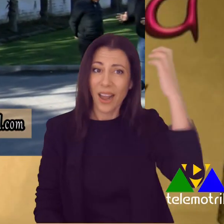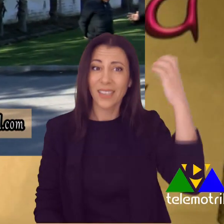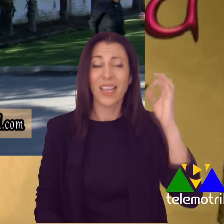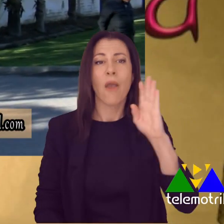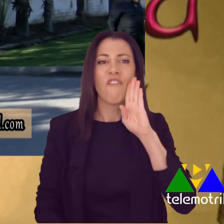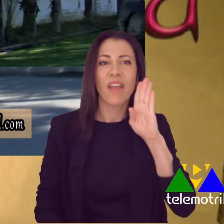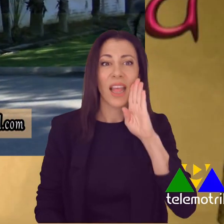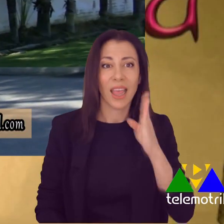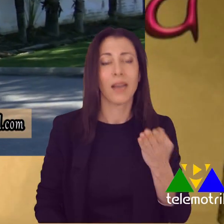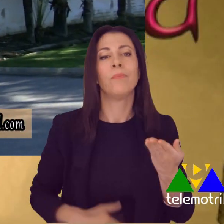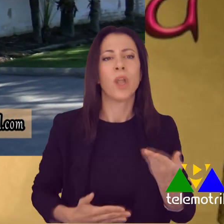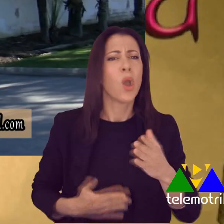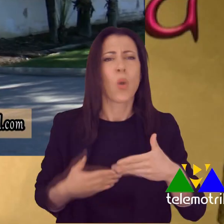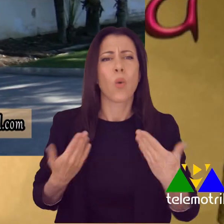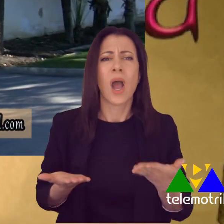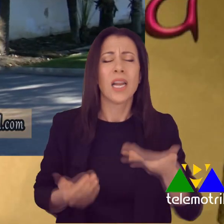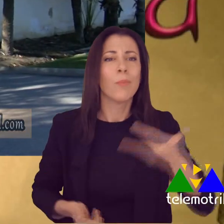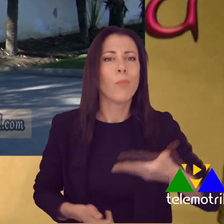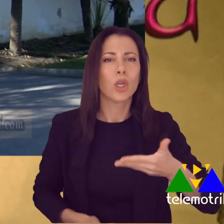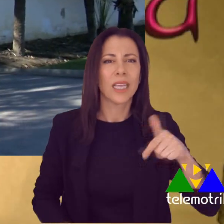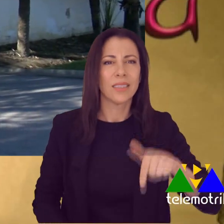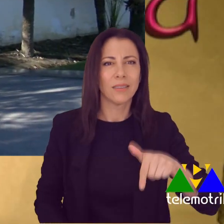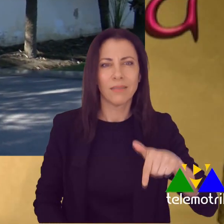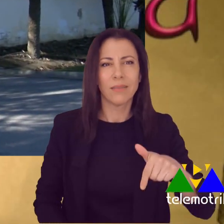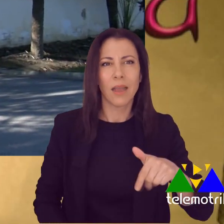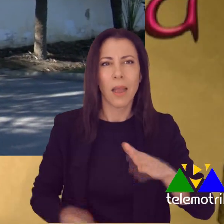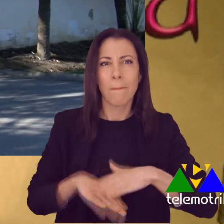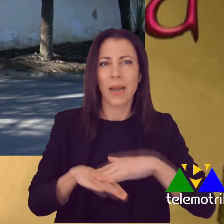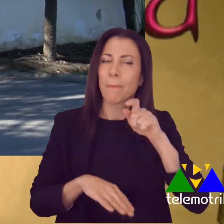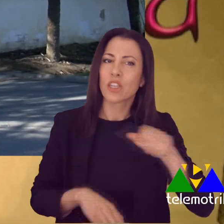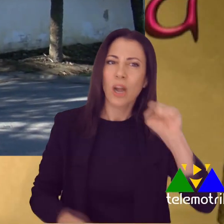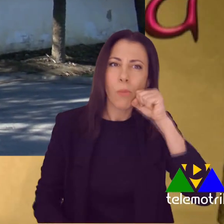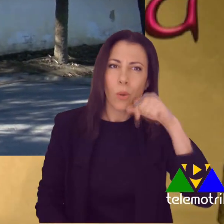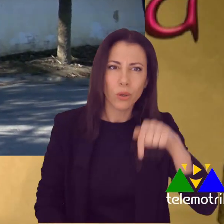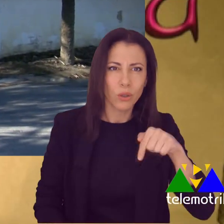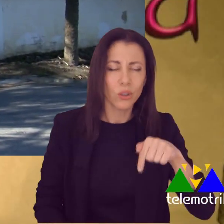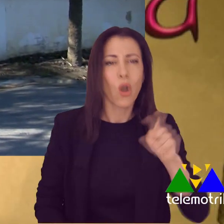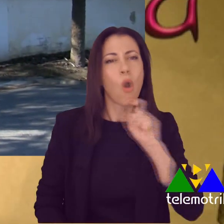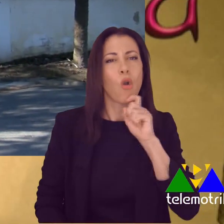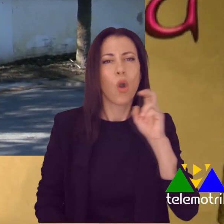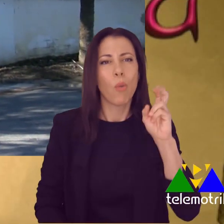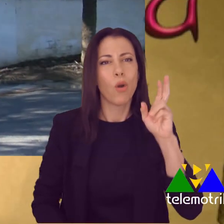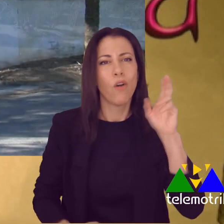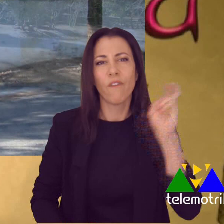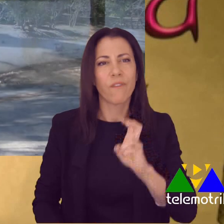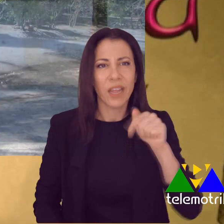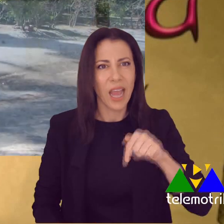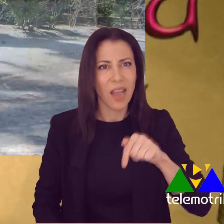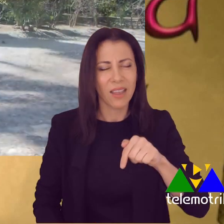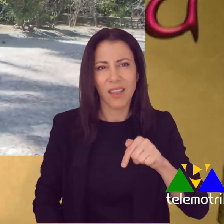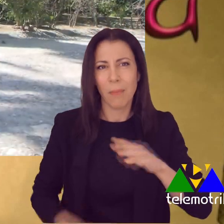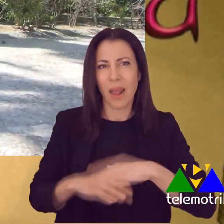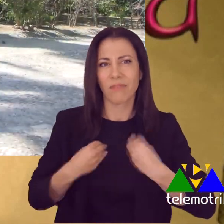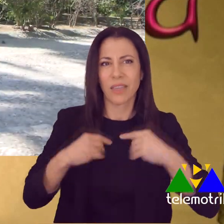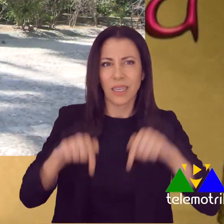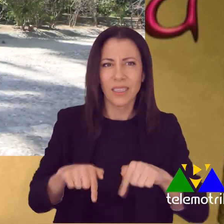Y ¿cuán importante ha sido, por ejemplo, esta residencia para los motrileños o cómo llega aquí precisamente esta residencia?